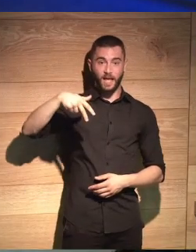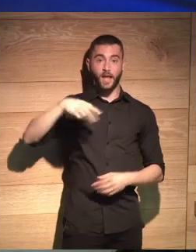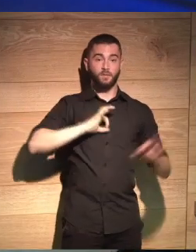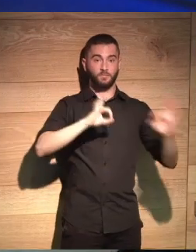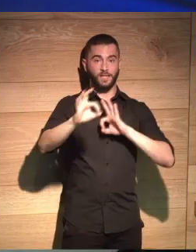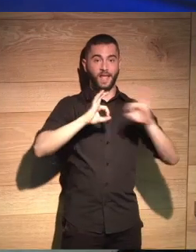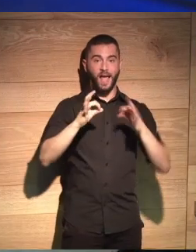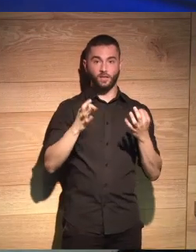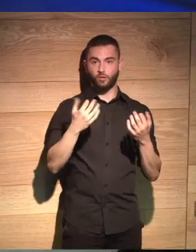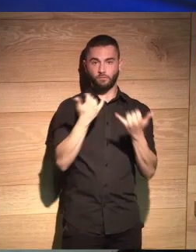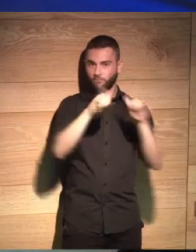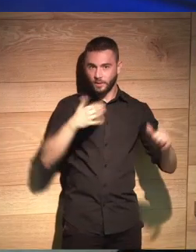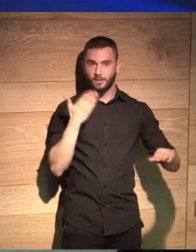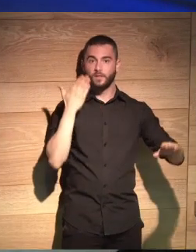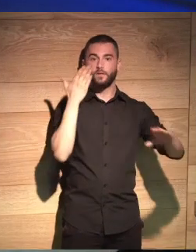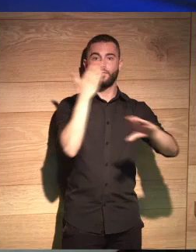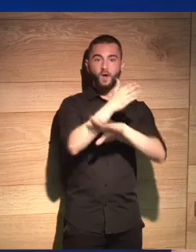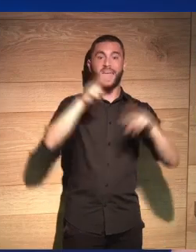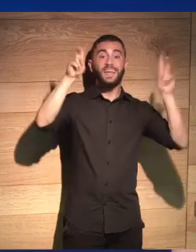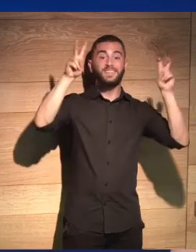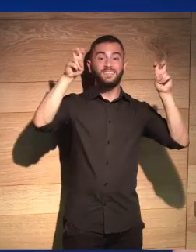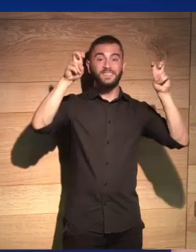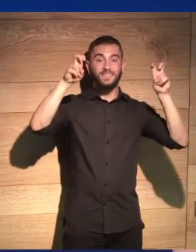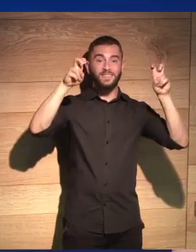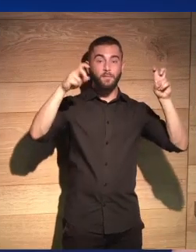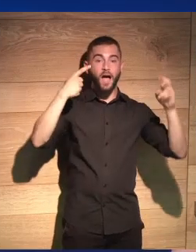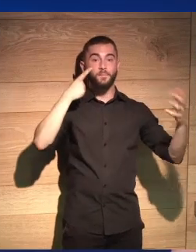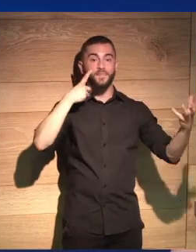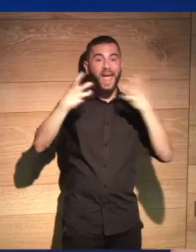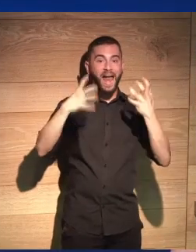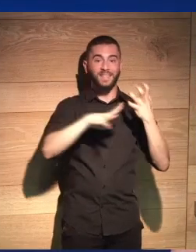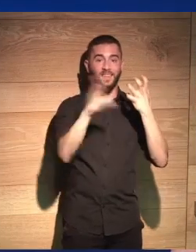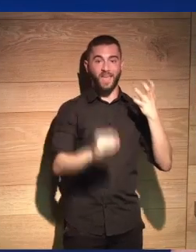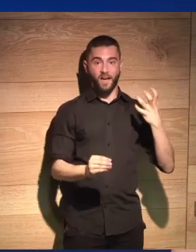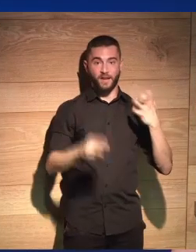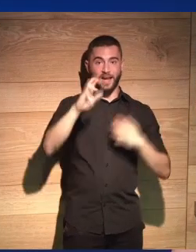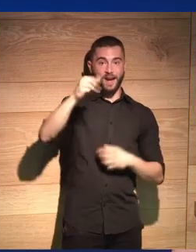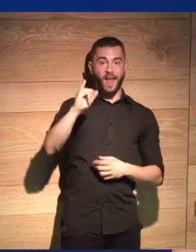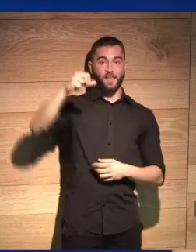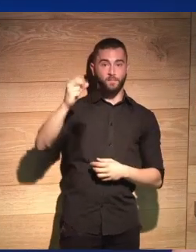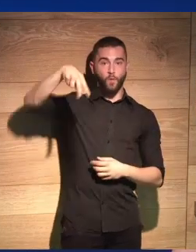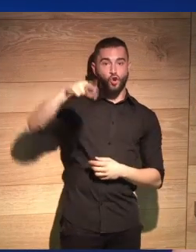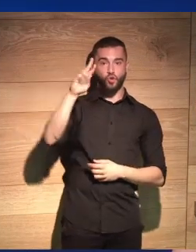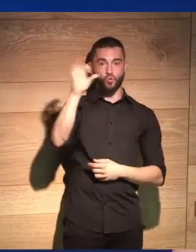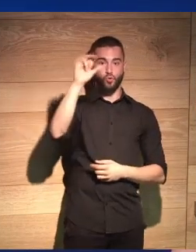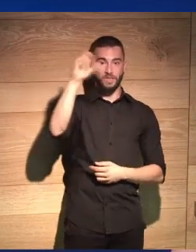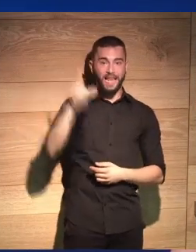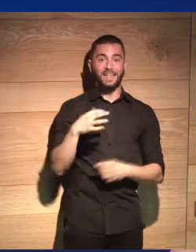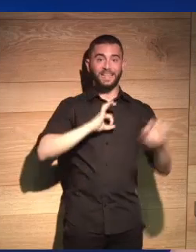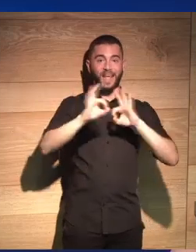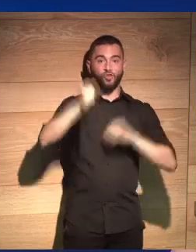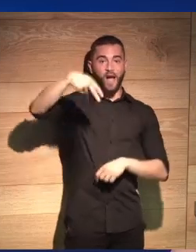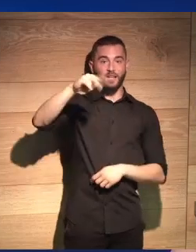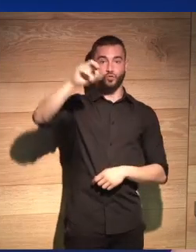teatral de Impresiones de África de Raymond Roussel en el Teatro Antoine, donde después en París estuve para